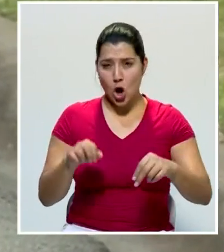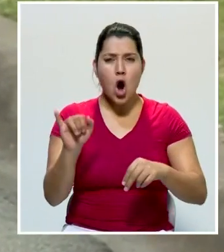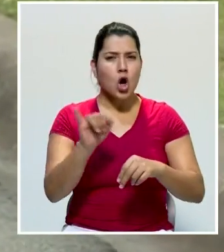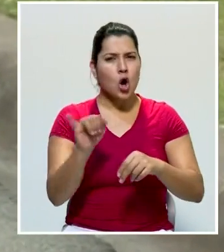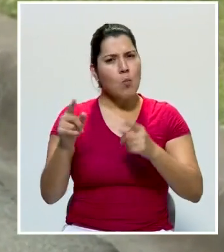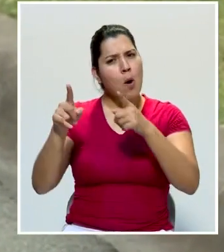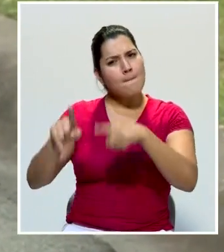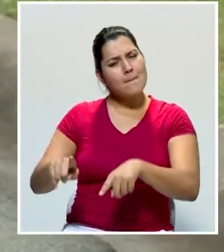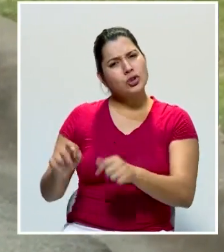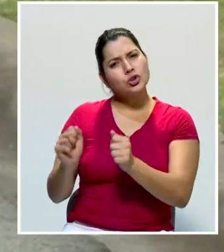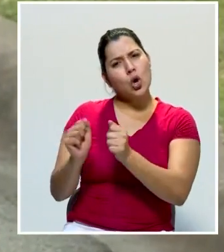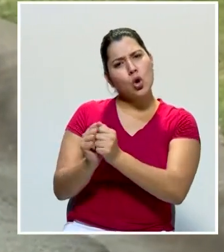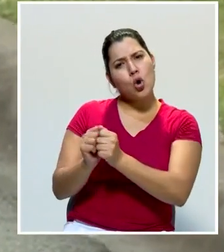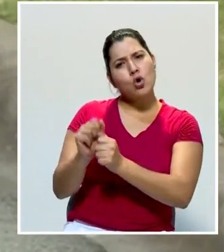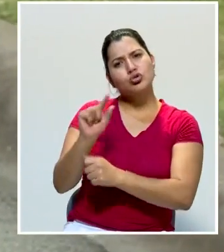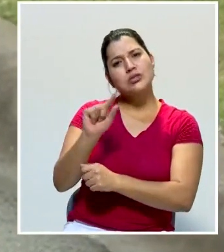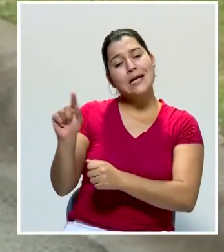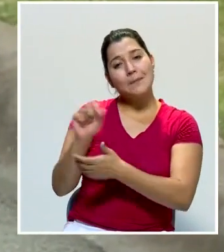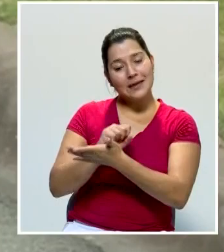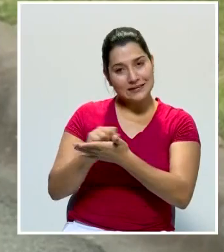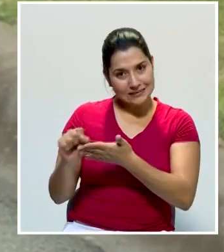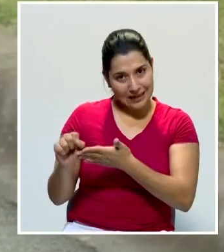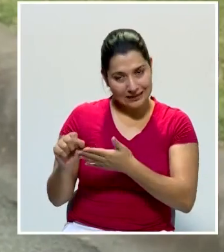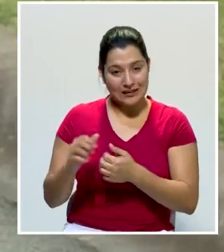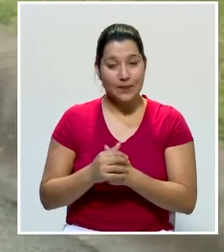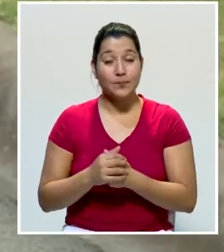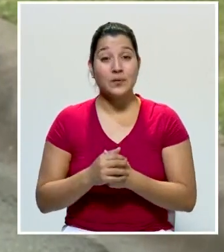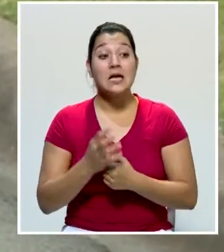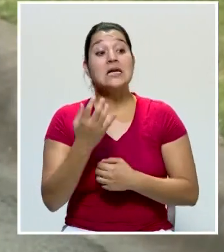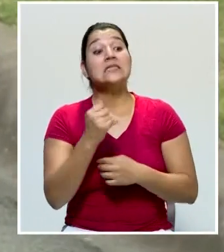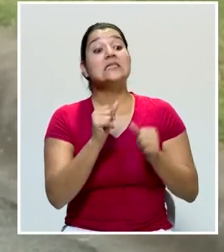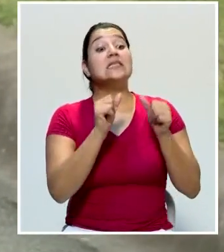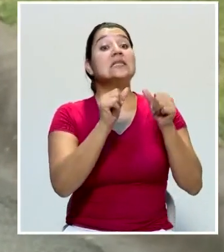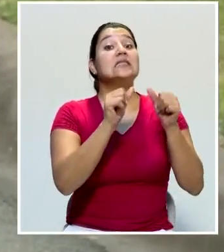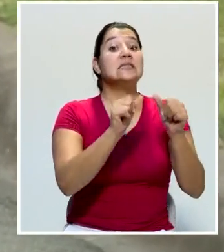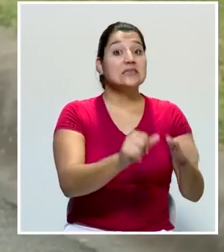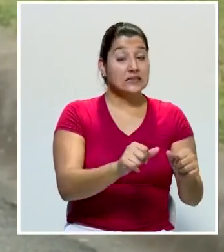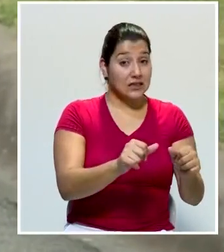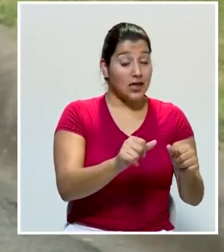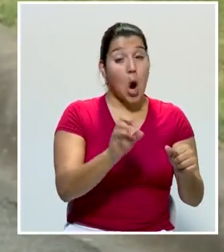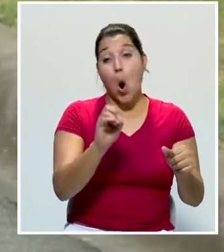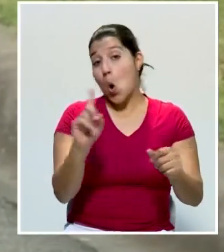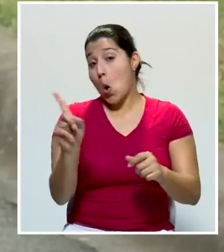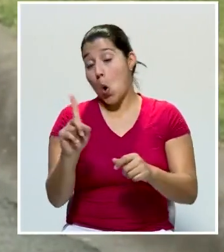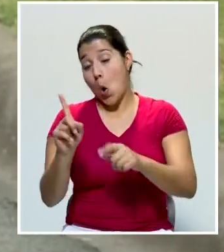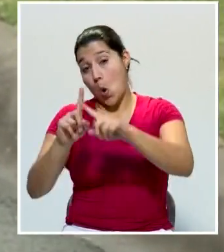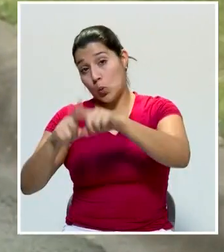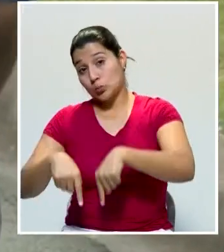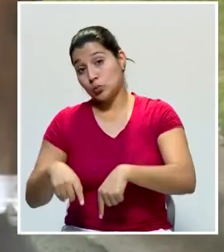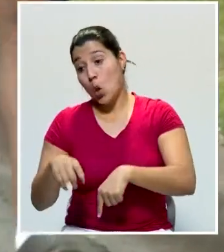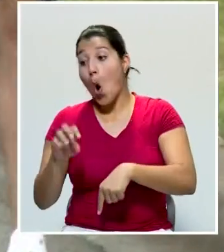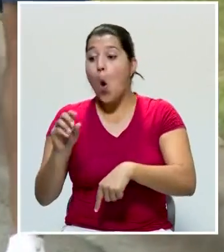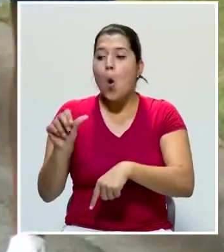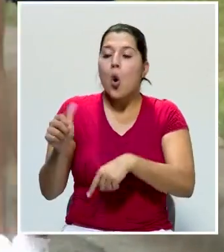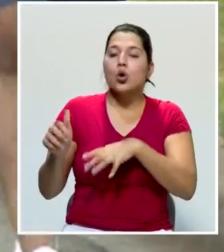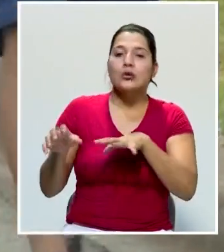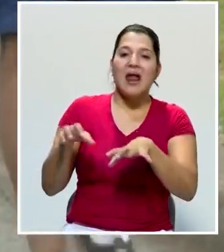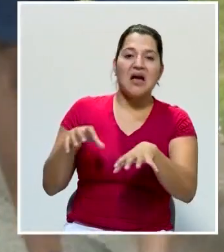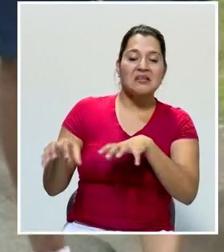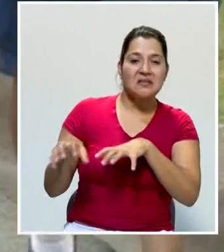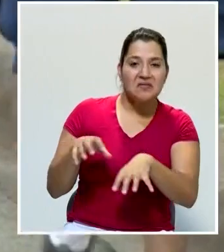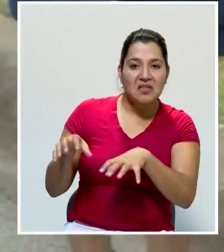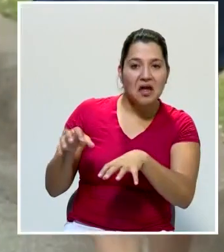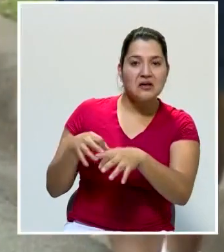las celebraciones de la Semana Santa, si se mantiene o si se realizará algún evento alternativo que